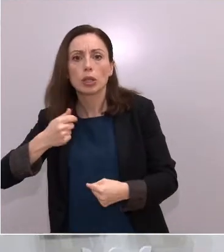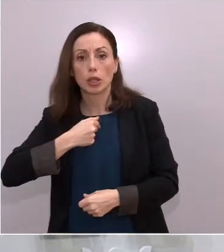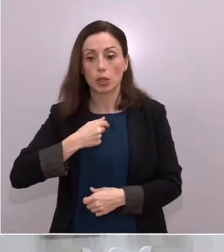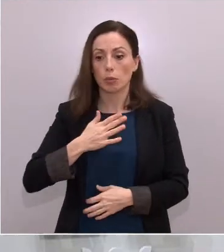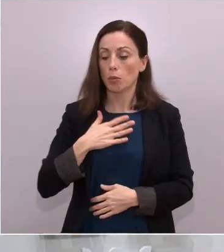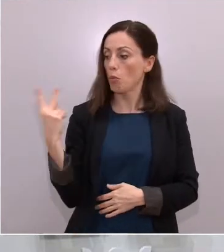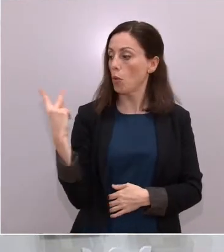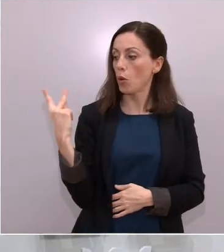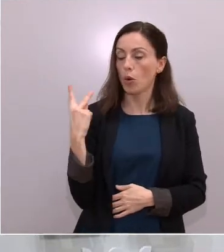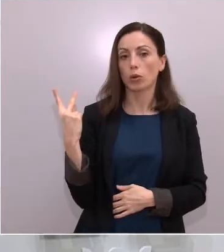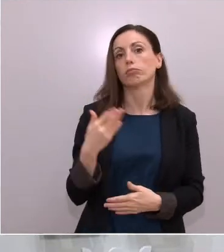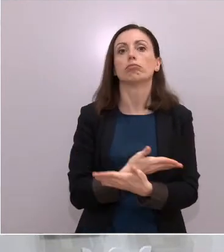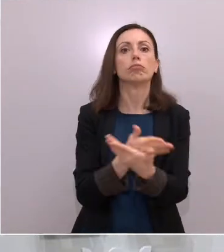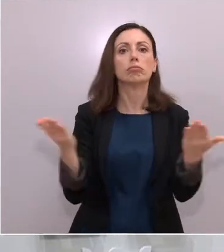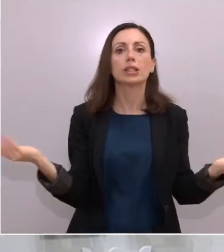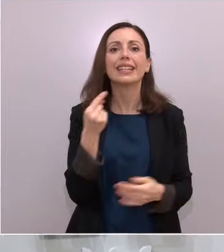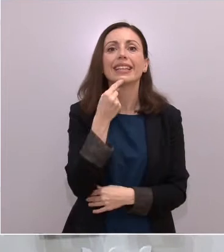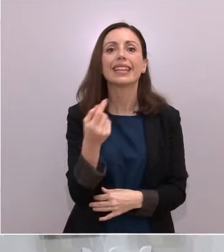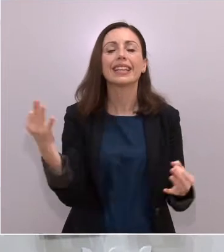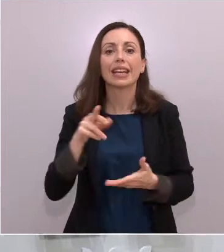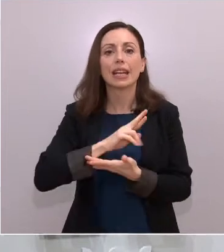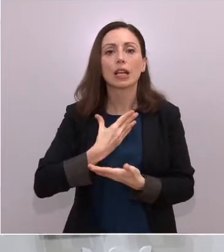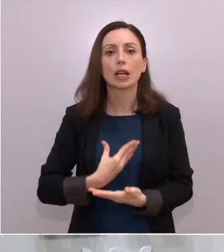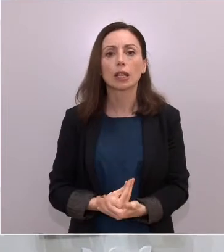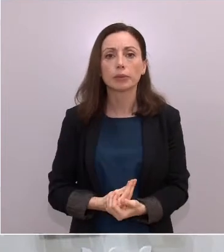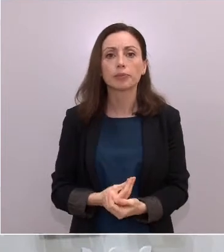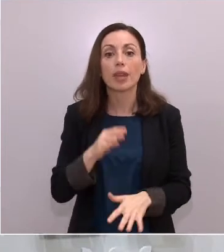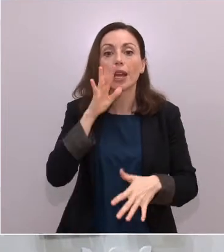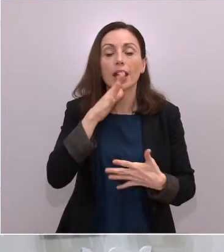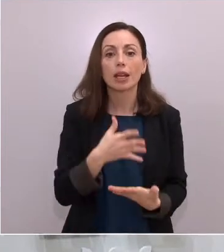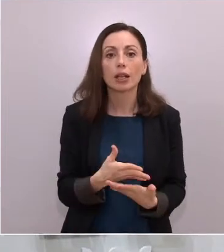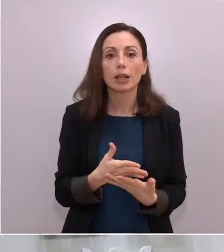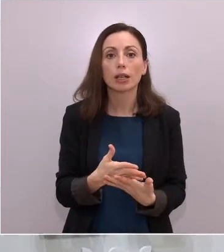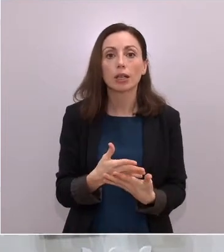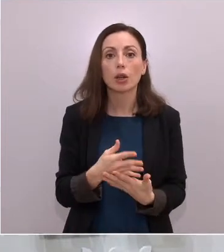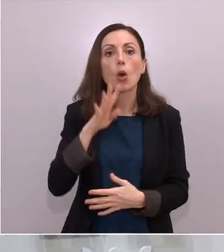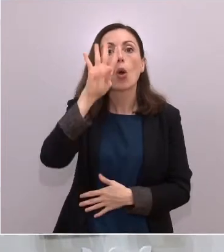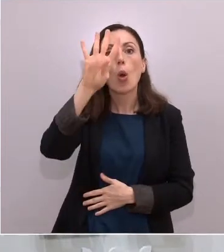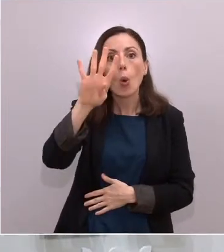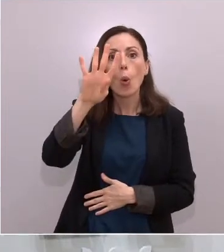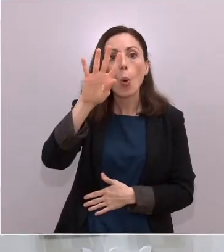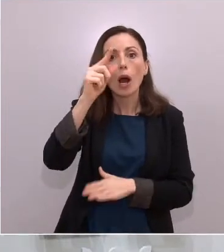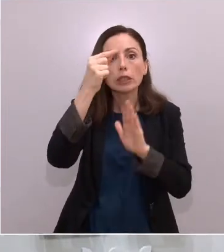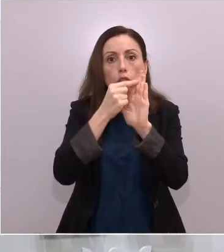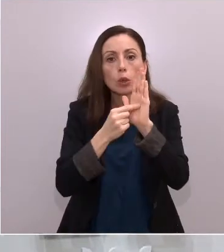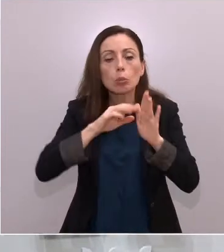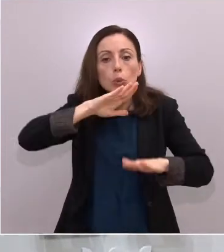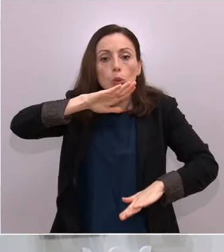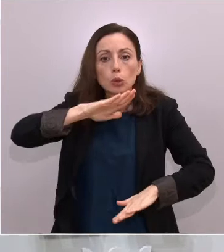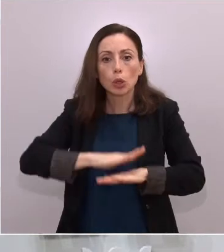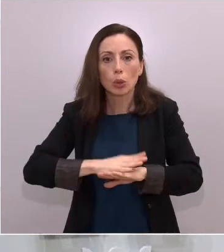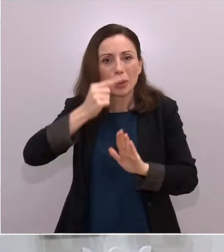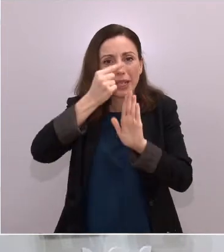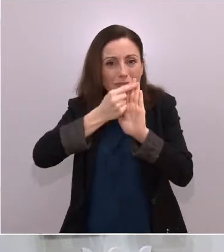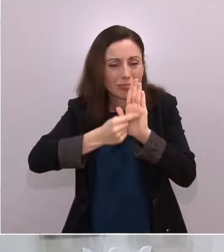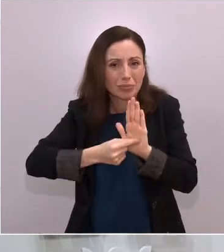mismo, estamos en disposición de poder decir que la región de Murcia a día de hoy cumple esos 4 parámetros que van a ser uno de los requisitos